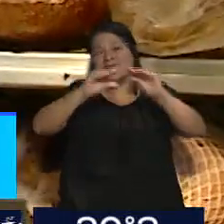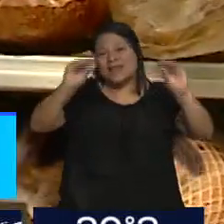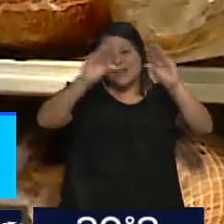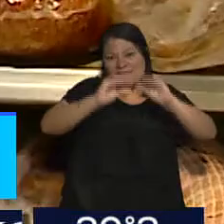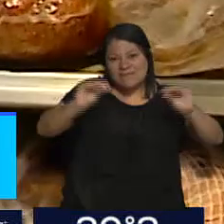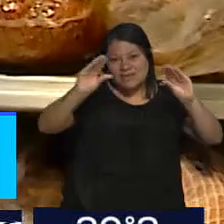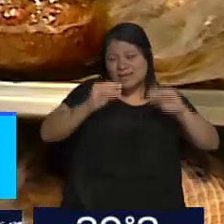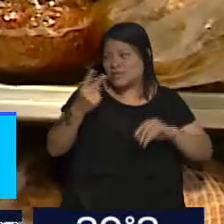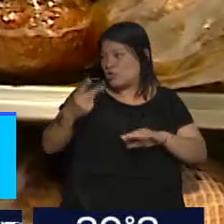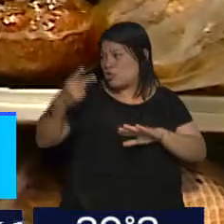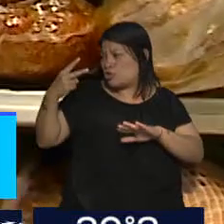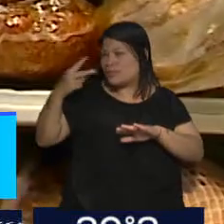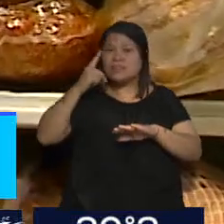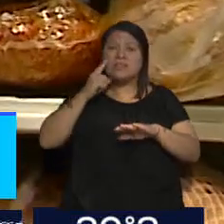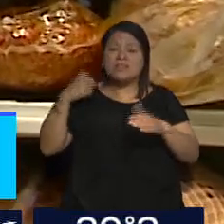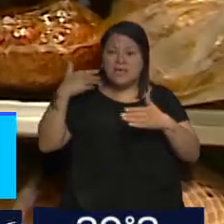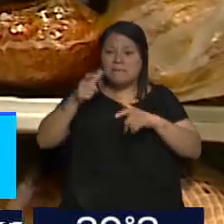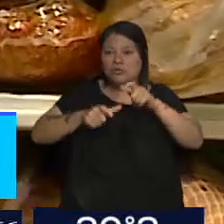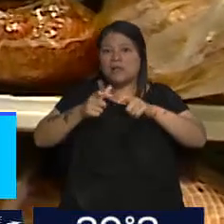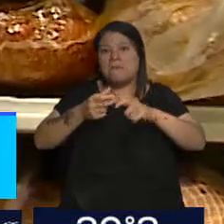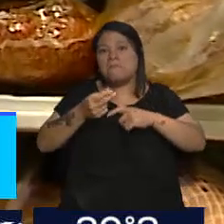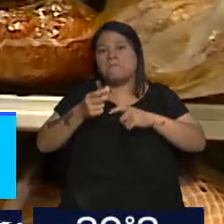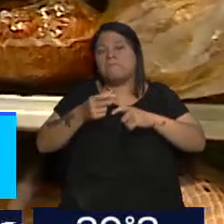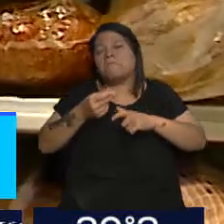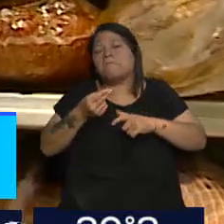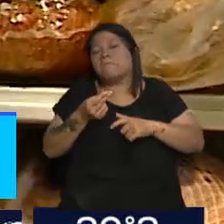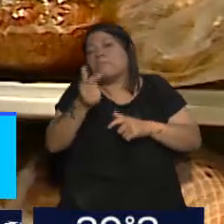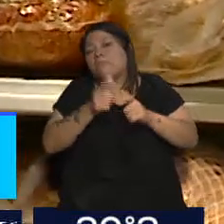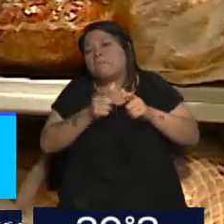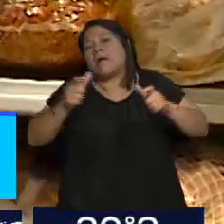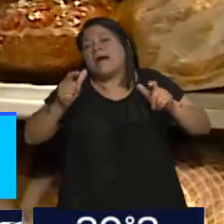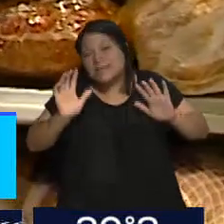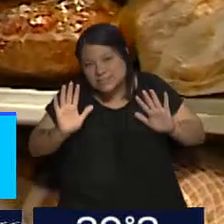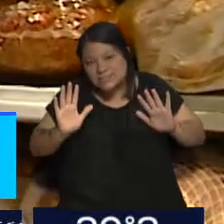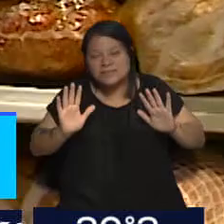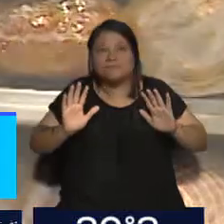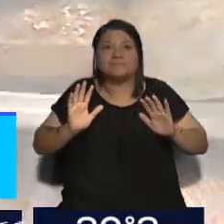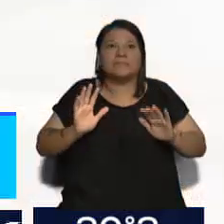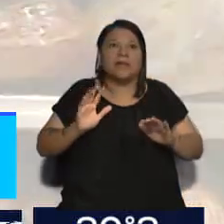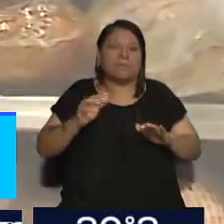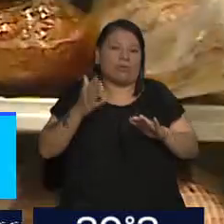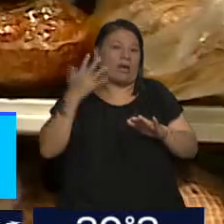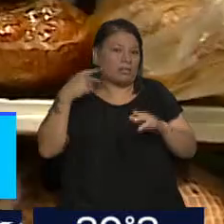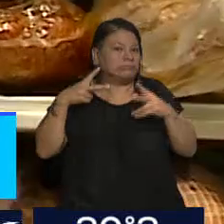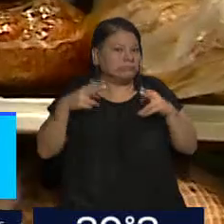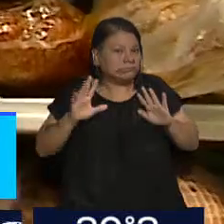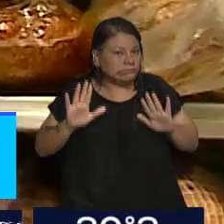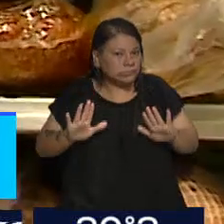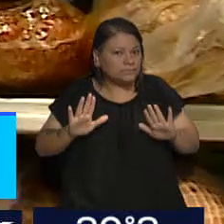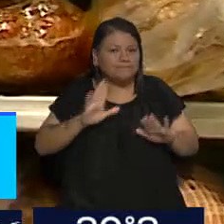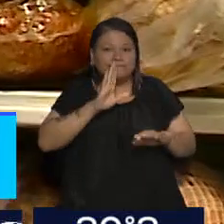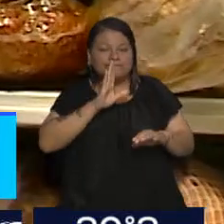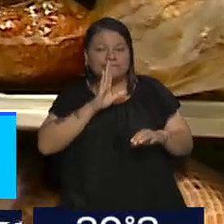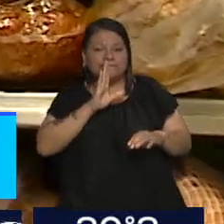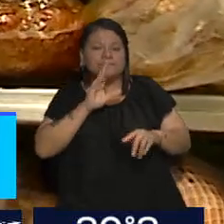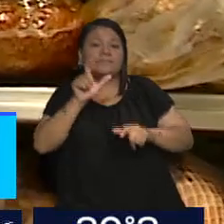la gente de hace 2 días que ha empezado a comprar más. O sea, a estar un poco más activa la venta, pero había parado. ¿Cómo está haciendo la compra? ¿La